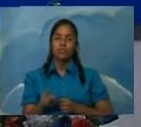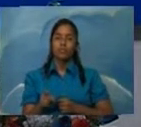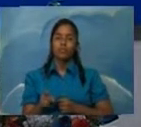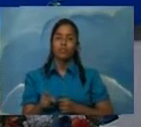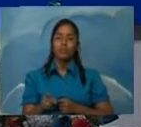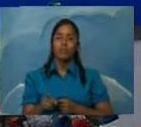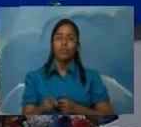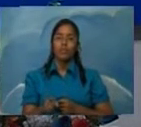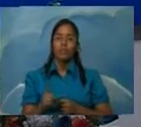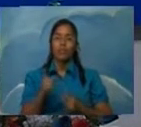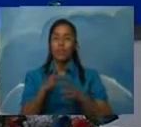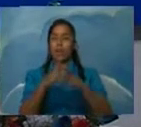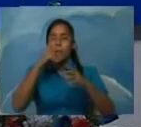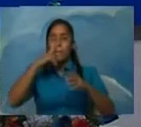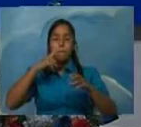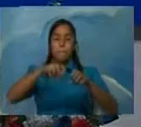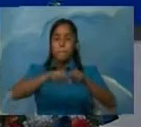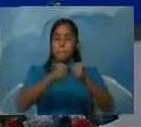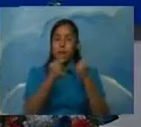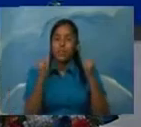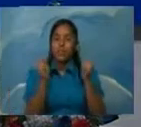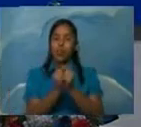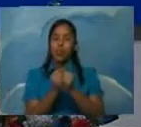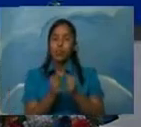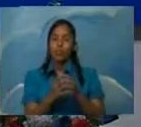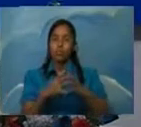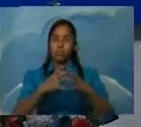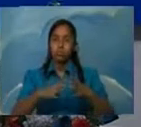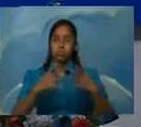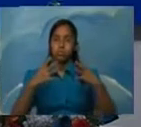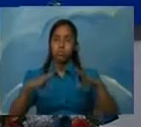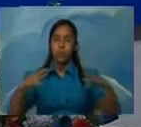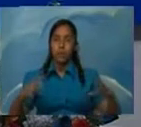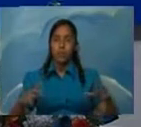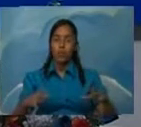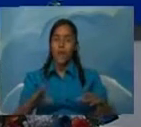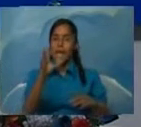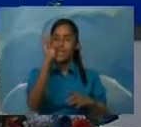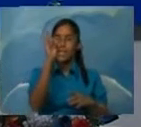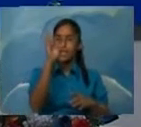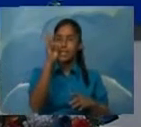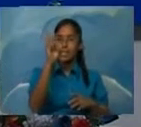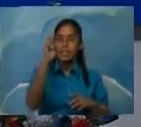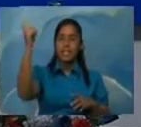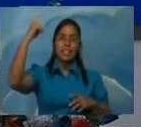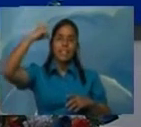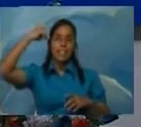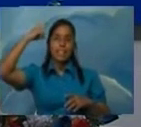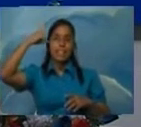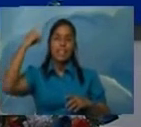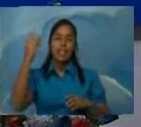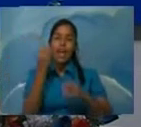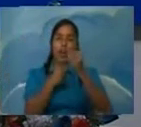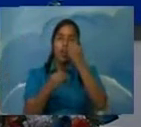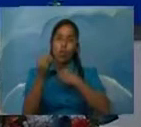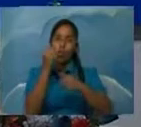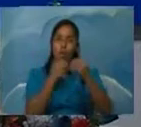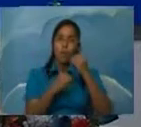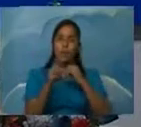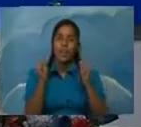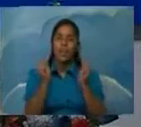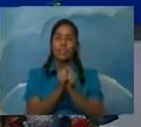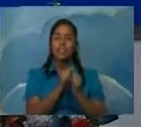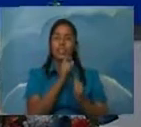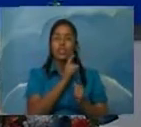ella. Pan con levadura. Pan con levadura. 7 días comerás con ella.